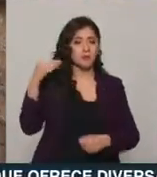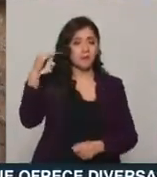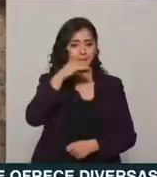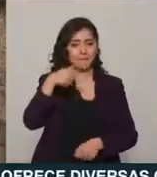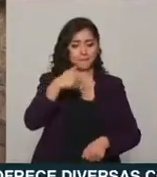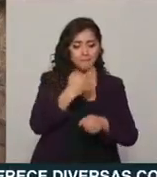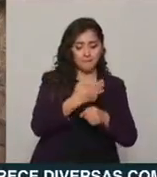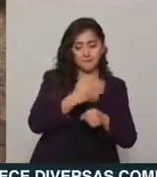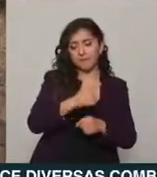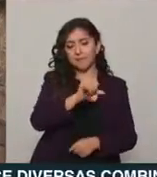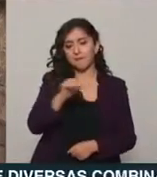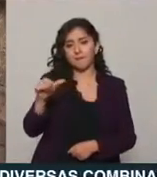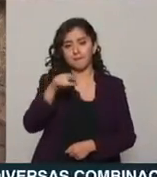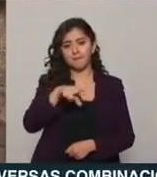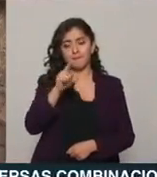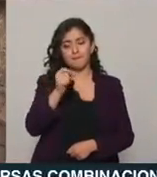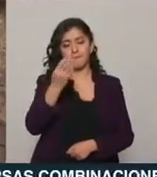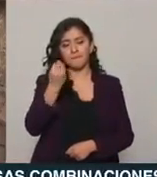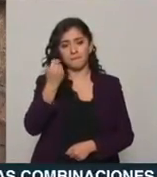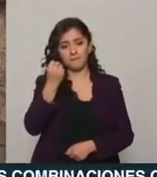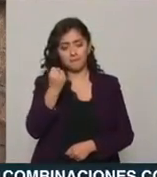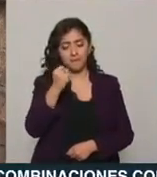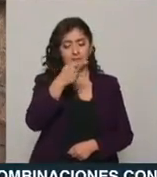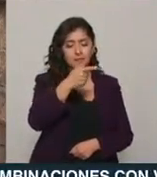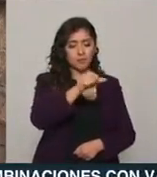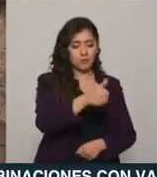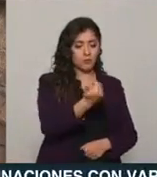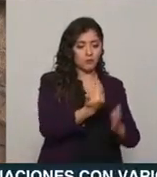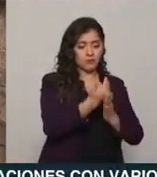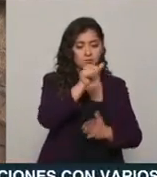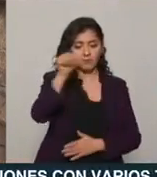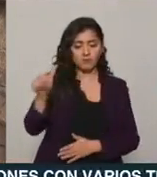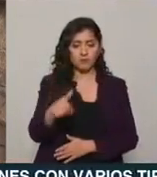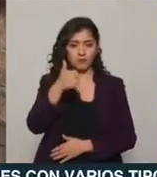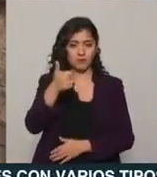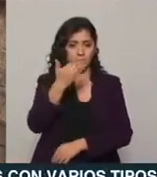próximo 29 de septiembre, nos decían desde las 11 de la mañana y hasta las 6 de la tarde, no se la puede perder.